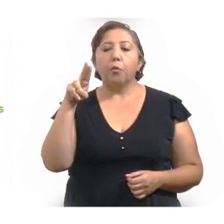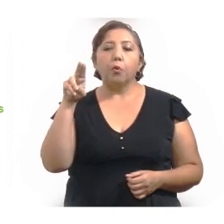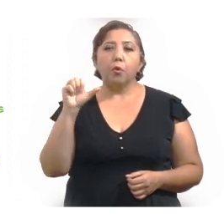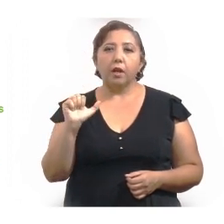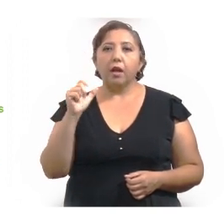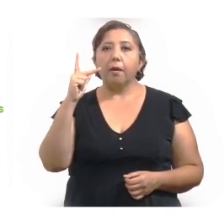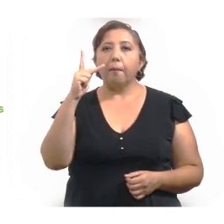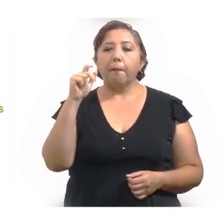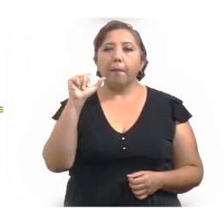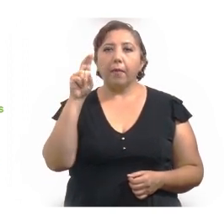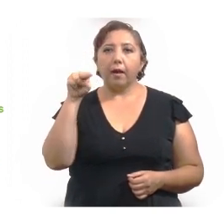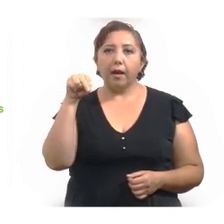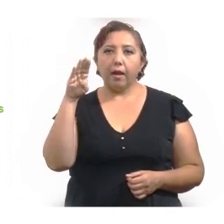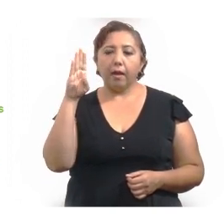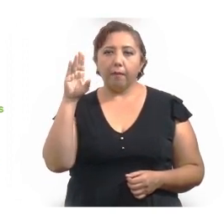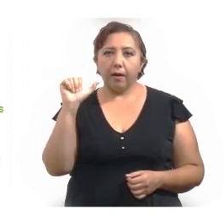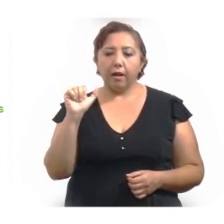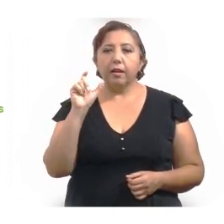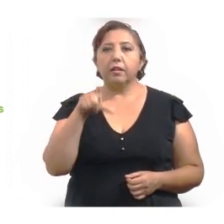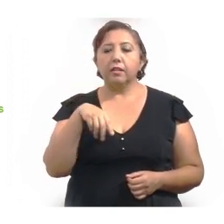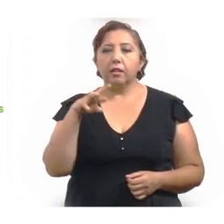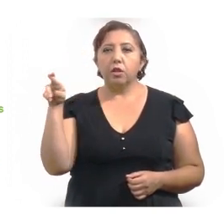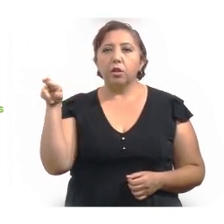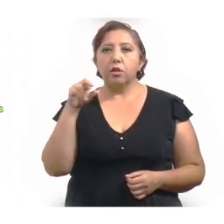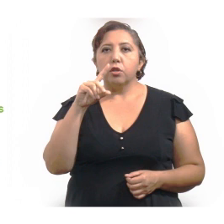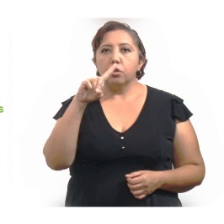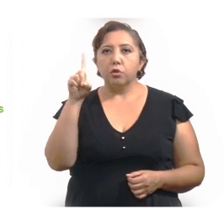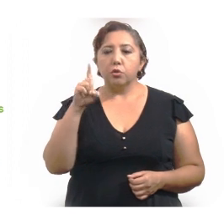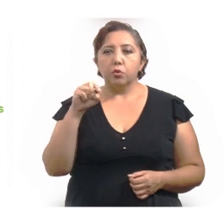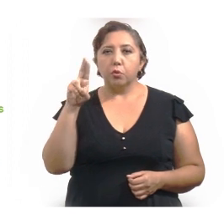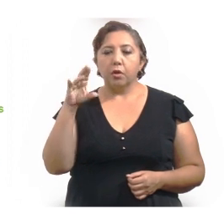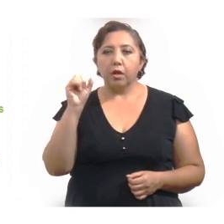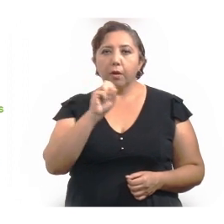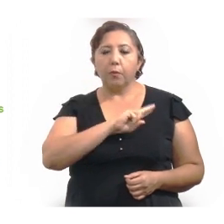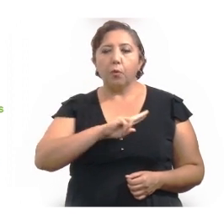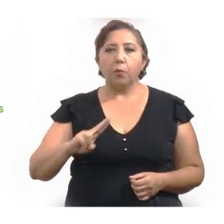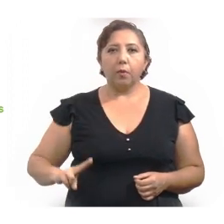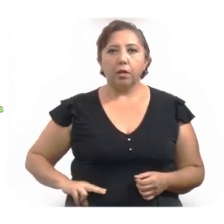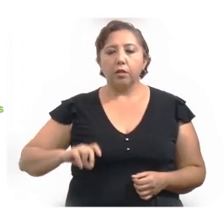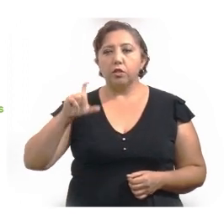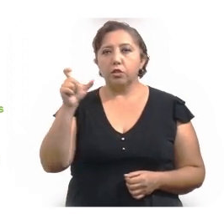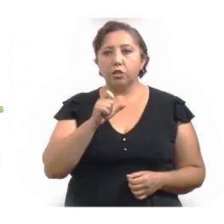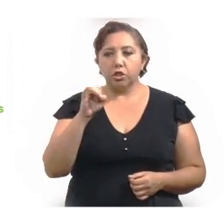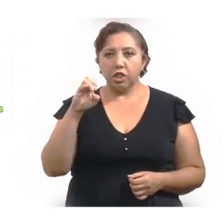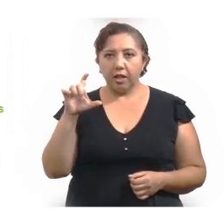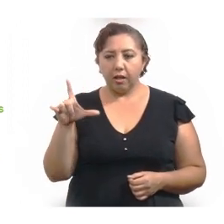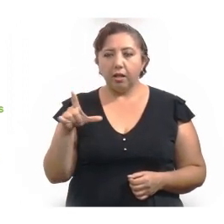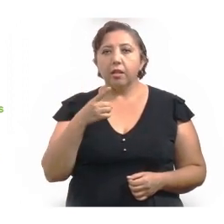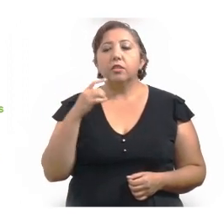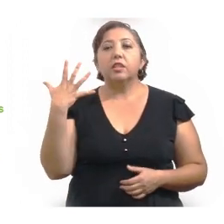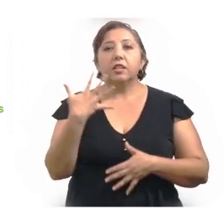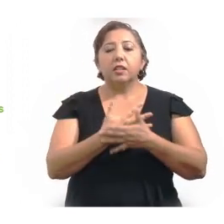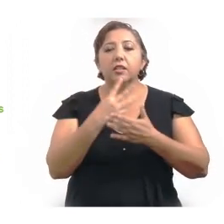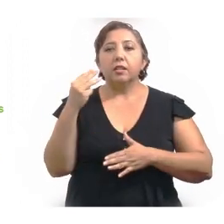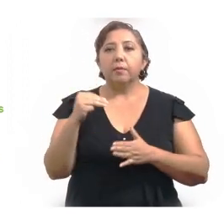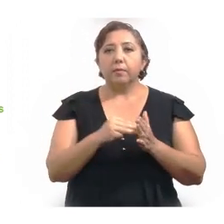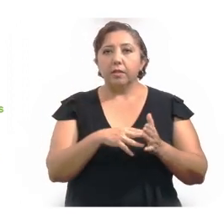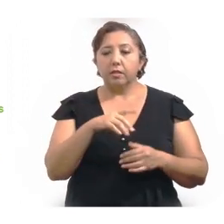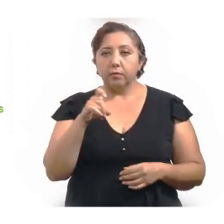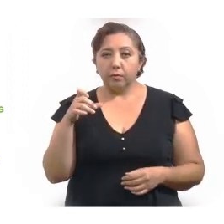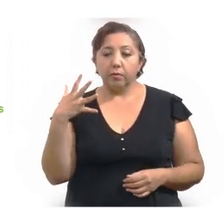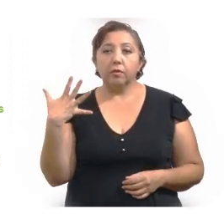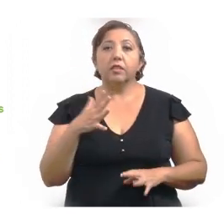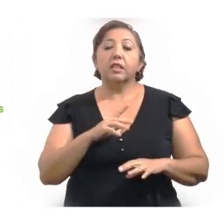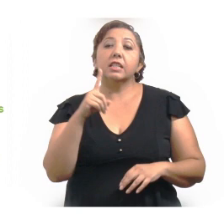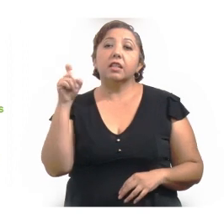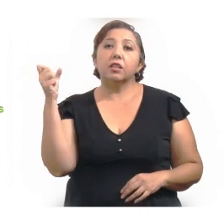Oxcuzcap, Panabá, Progreso, Quintana Roo, Zucacap, Guayma, Humán y Xochel. De los 15,551 casos